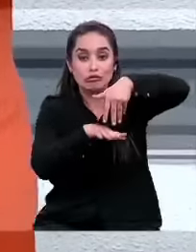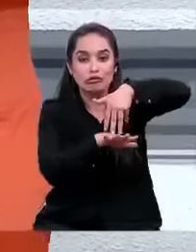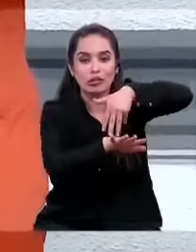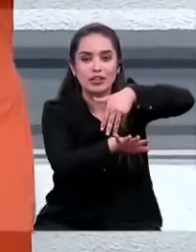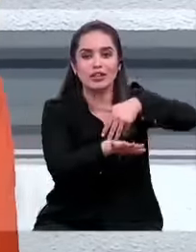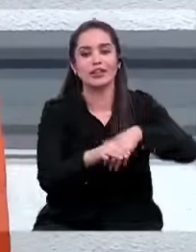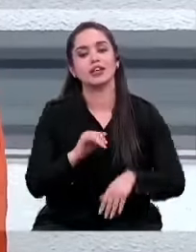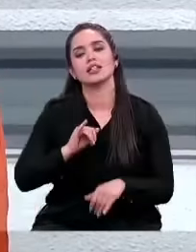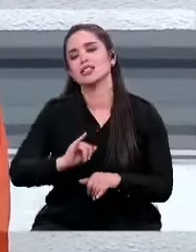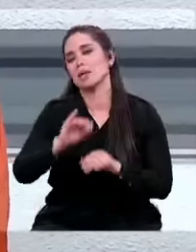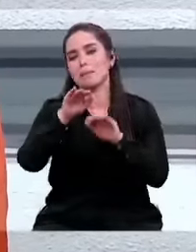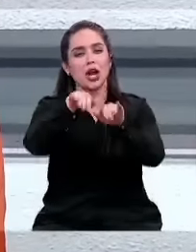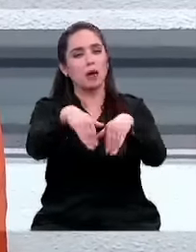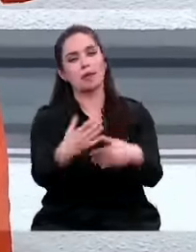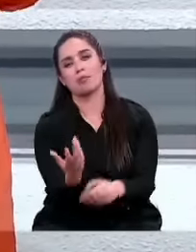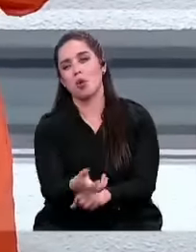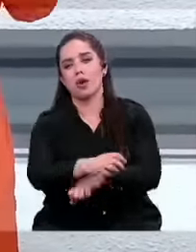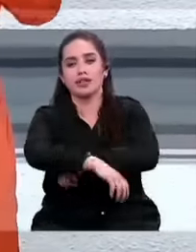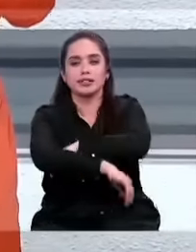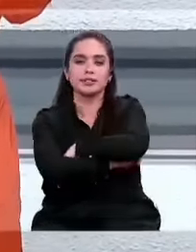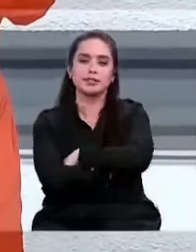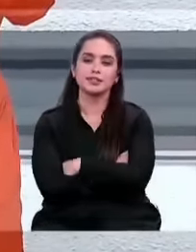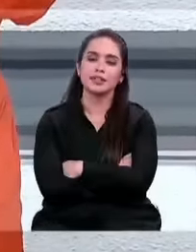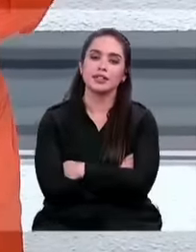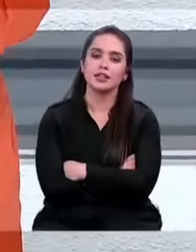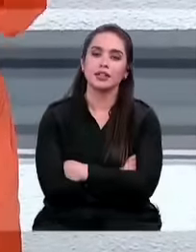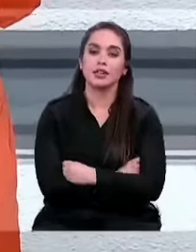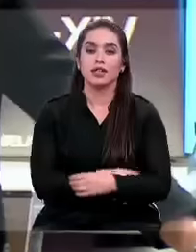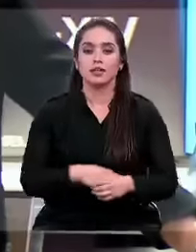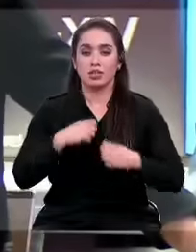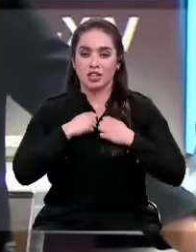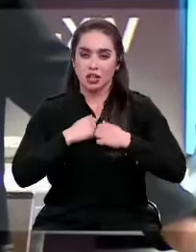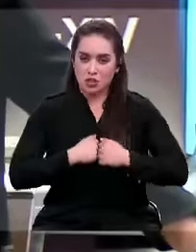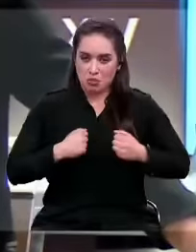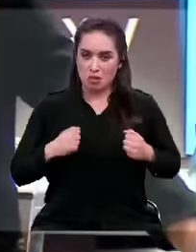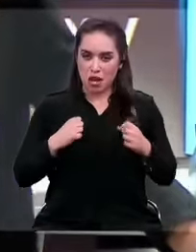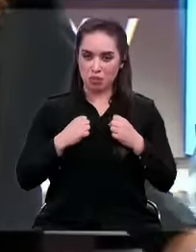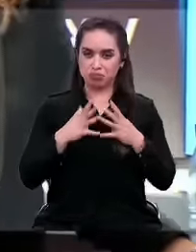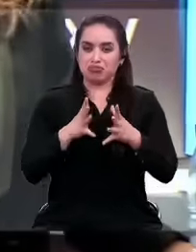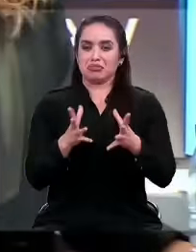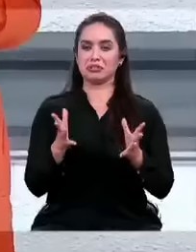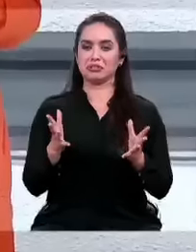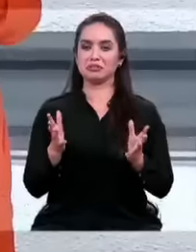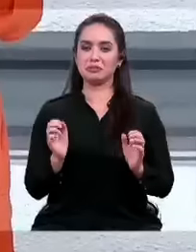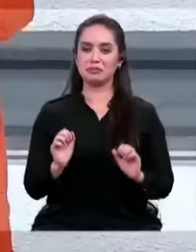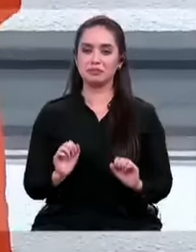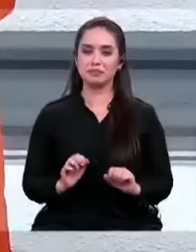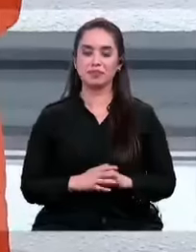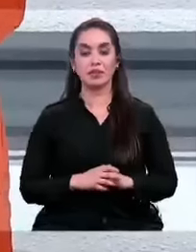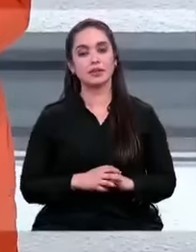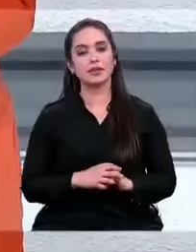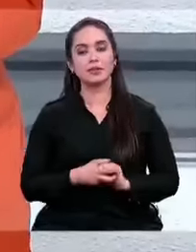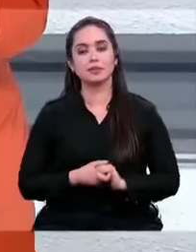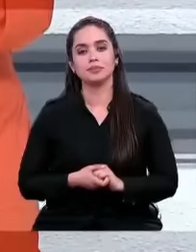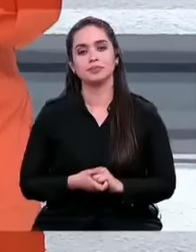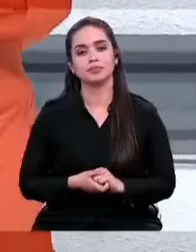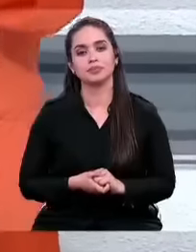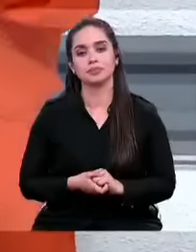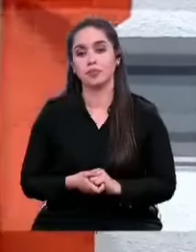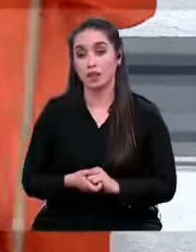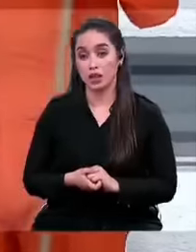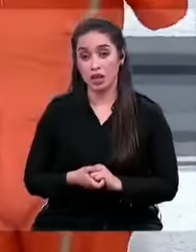Bueno, siempre me pasa lo mismo, güey. Siempre. El pelo en pecho debe ser eso. Hay que... A